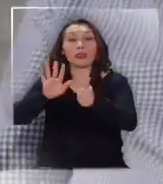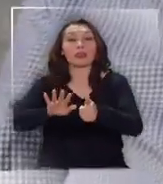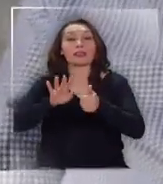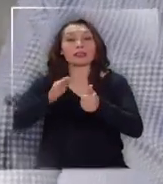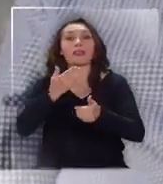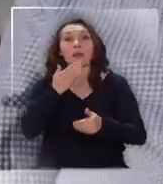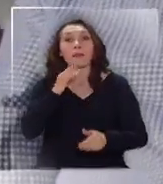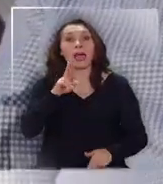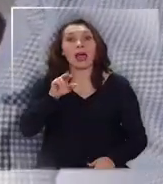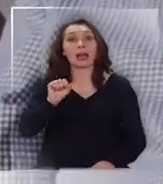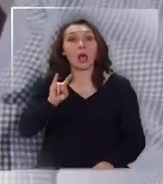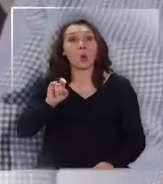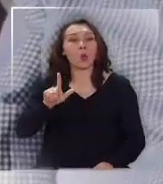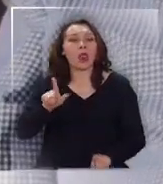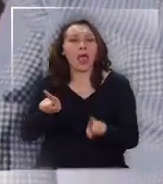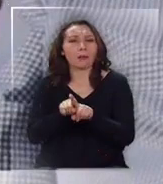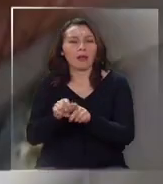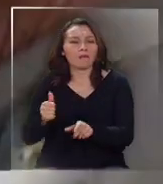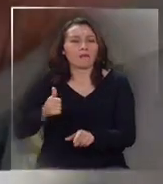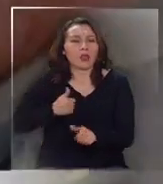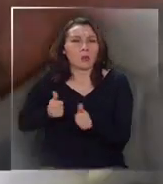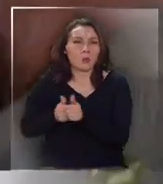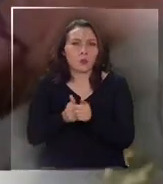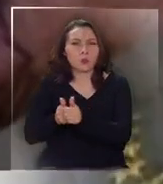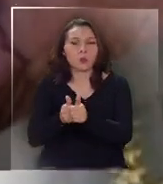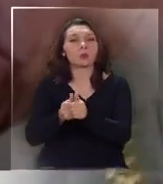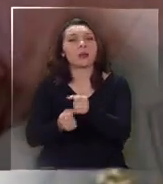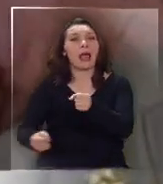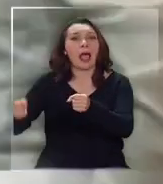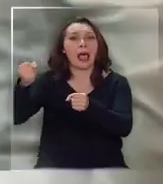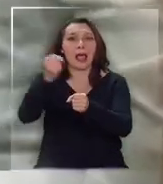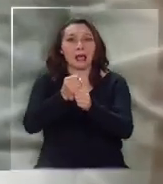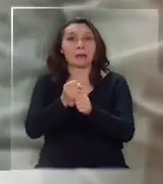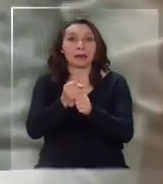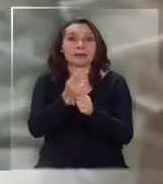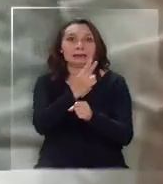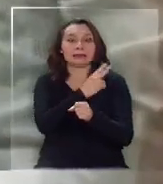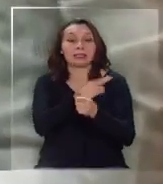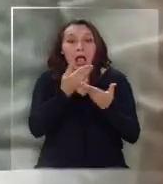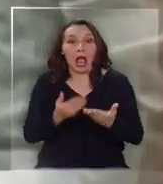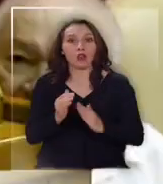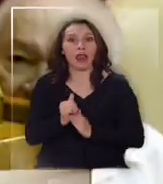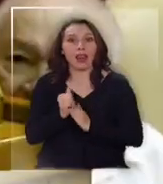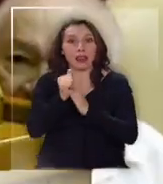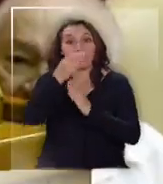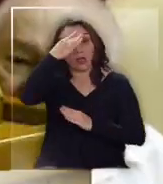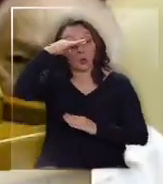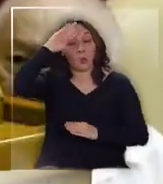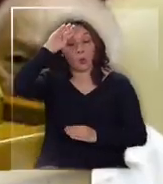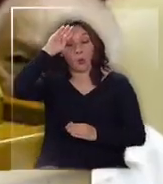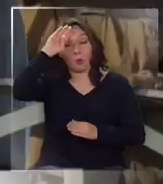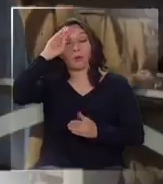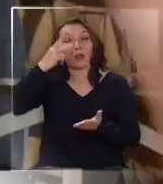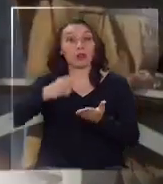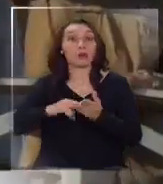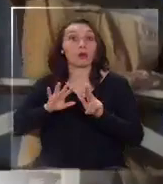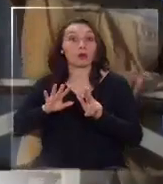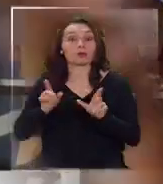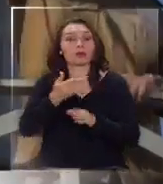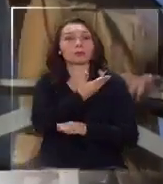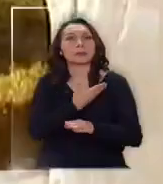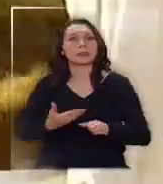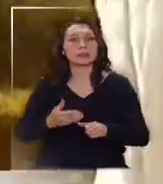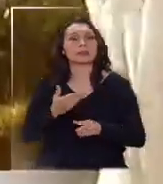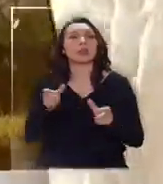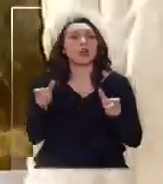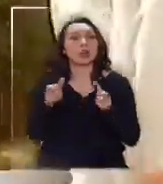el de Raúl, su hermano, su fiel compañero y escudero, sucesor del comandante. Actual líder cubano desde 2008, presidente del Consejo de